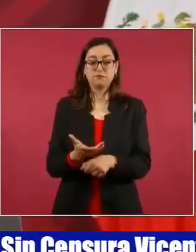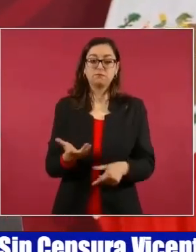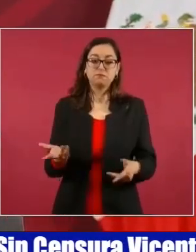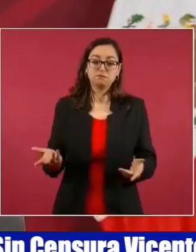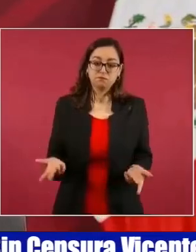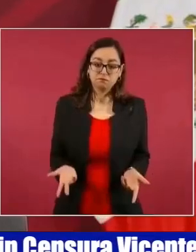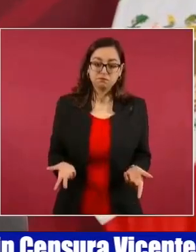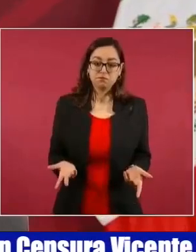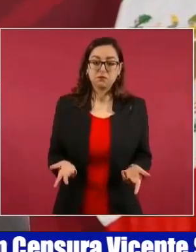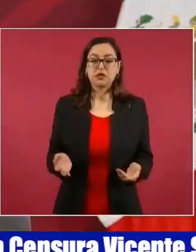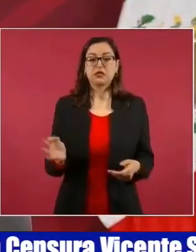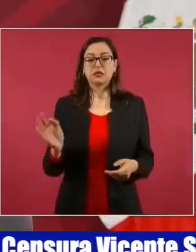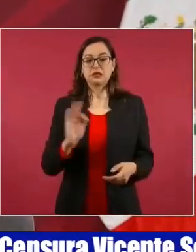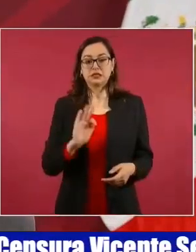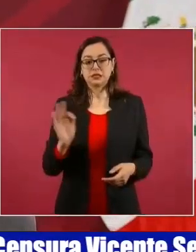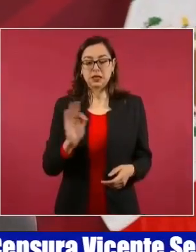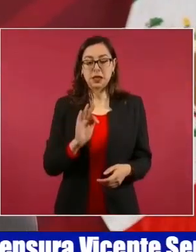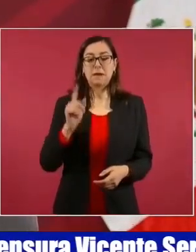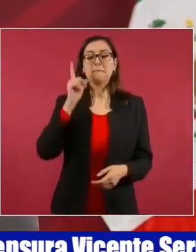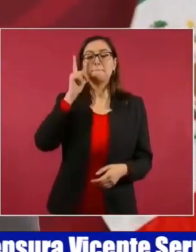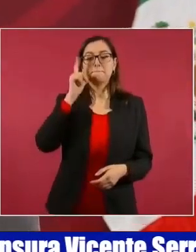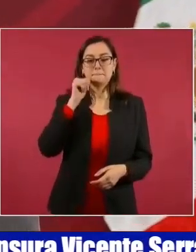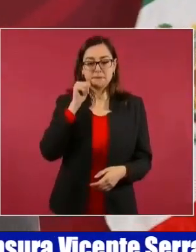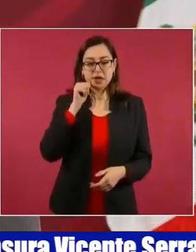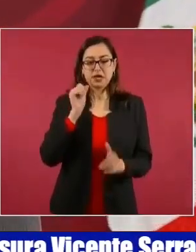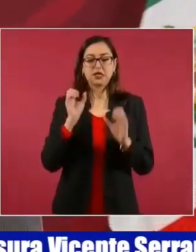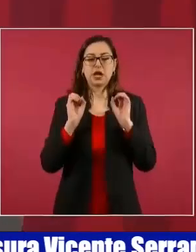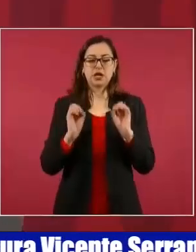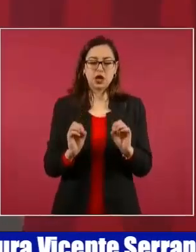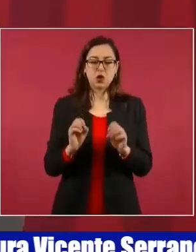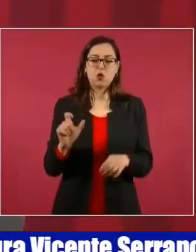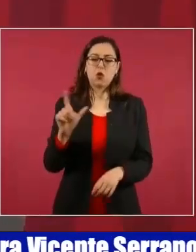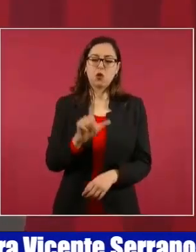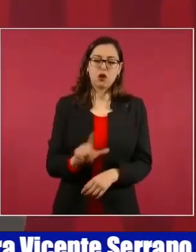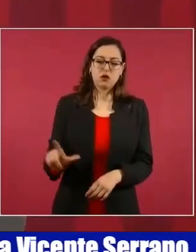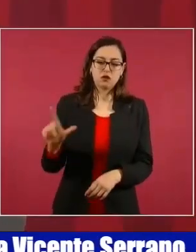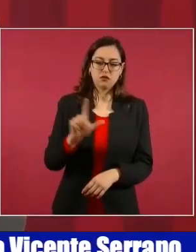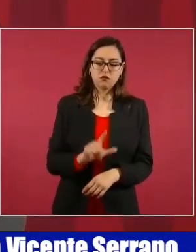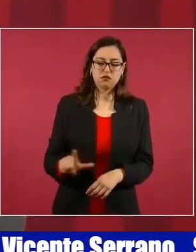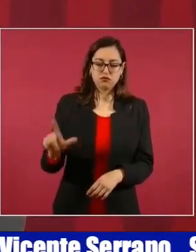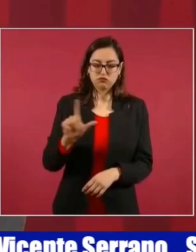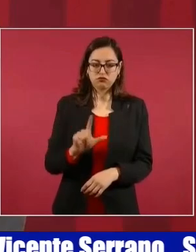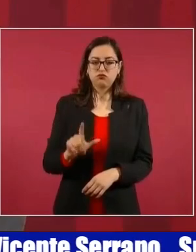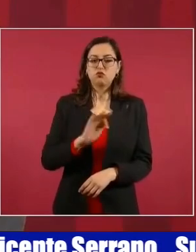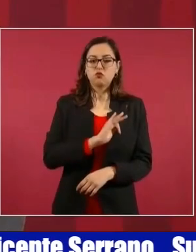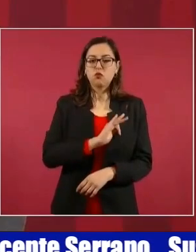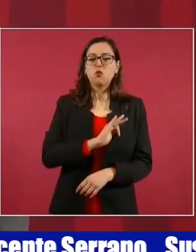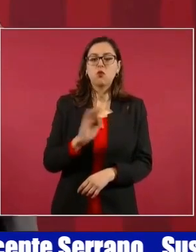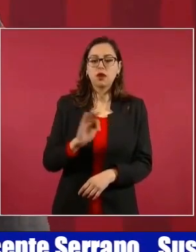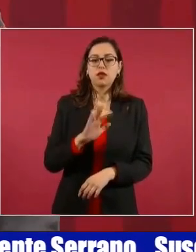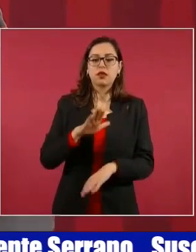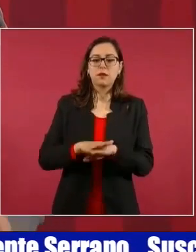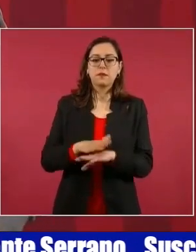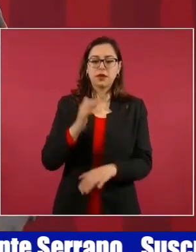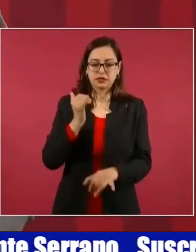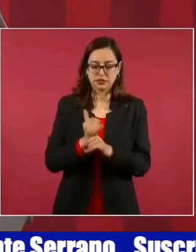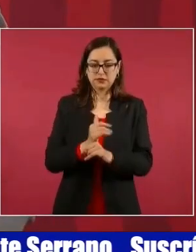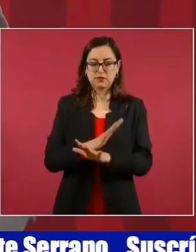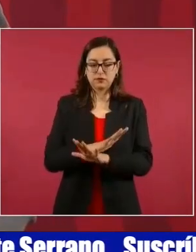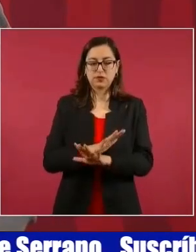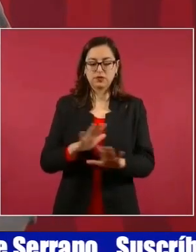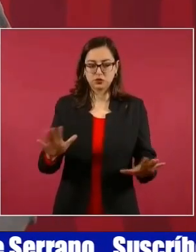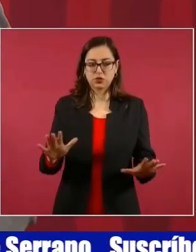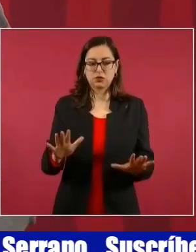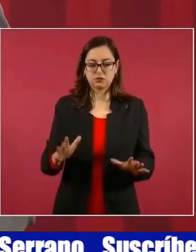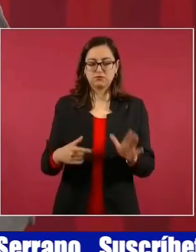hecho, habla de una actitud perversa para proteger a los responsables, pero que lo importante en todo caso es plantear la verdad